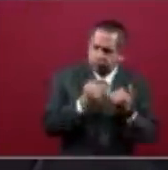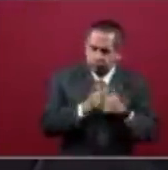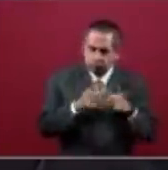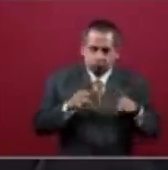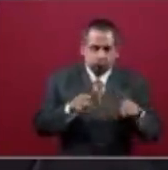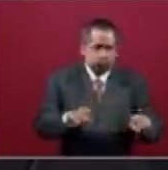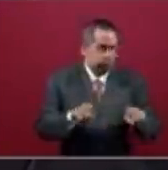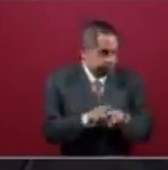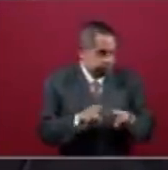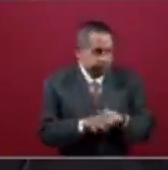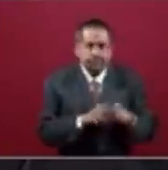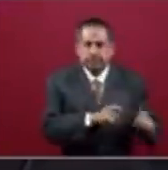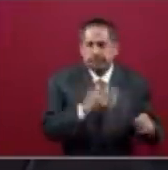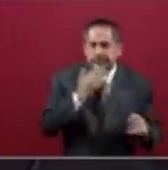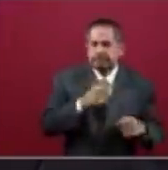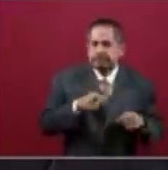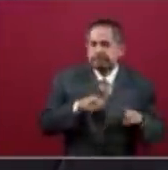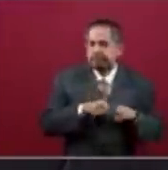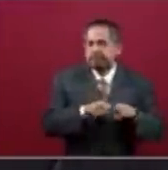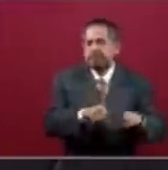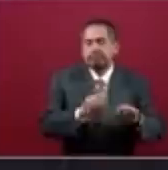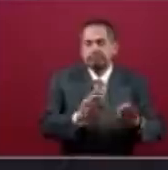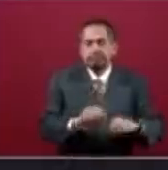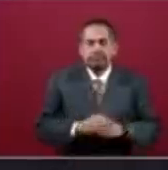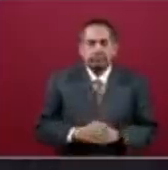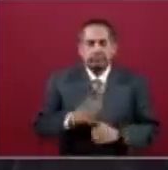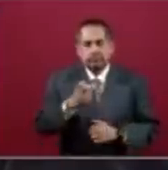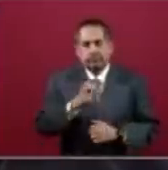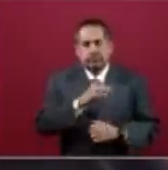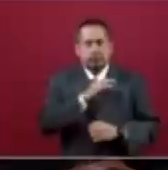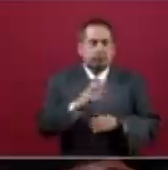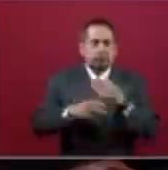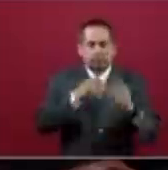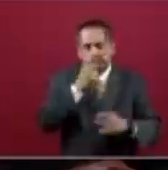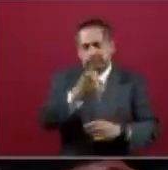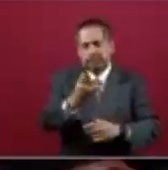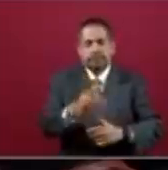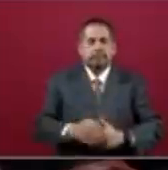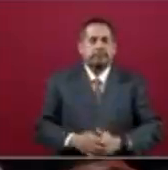este asunto. Eso es lo que puedo comentar.